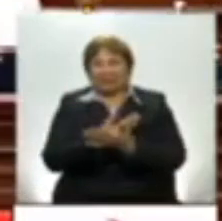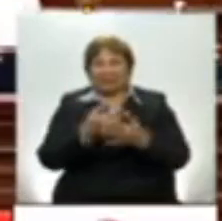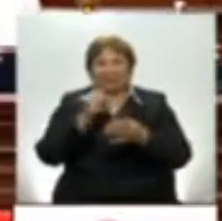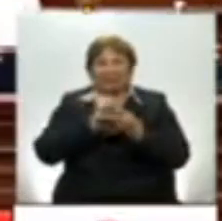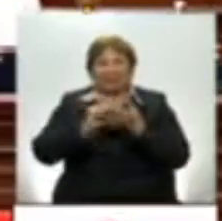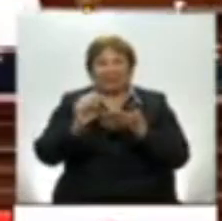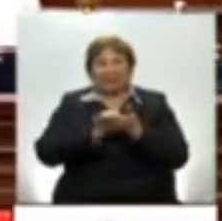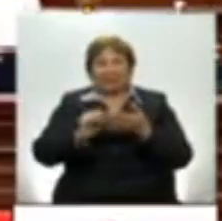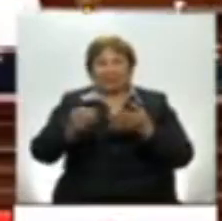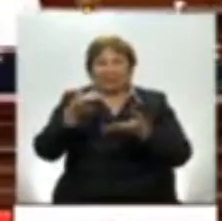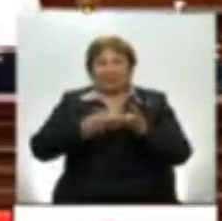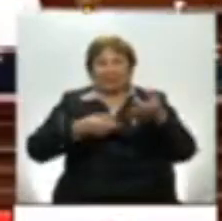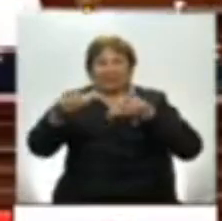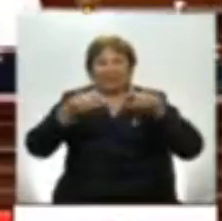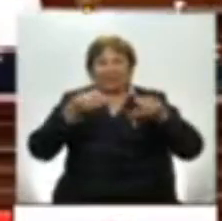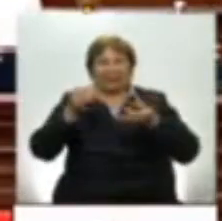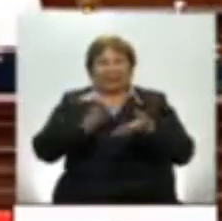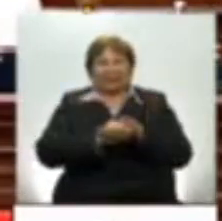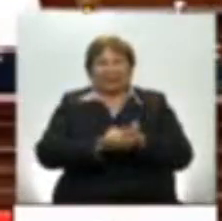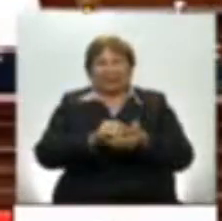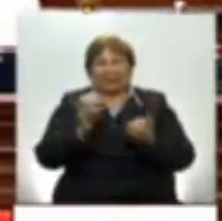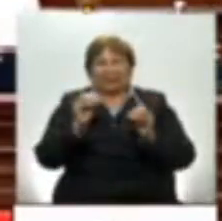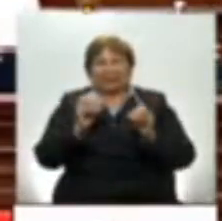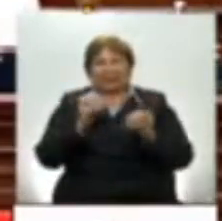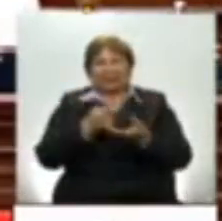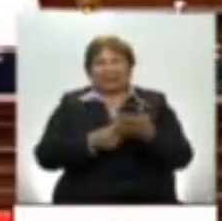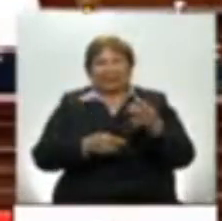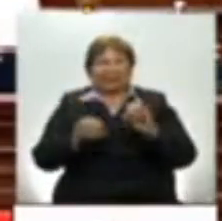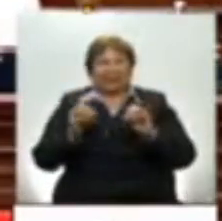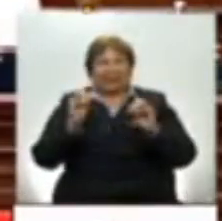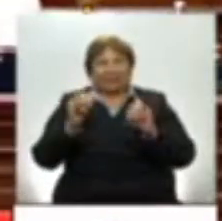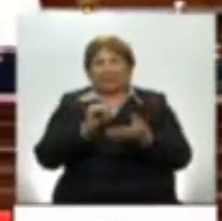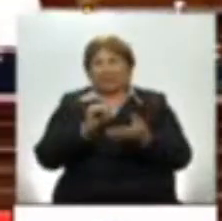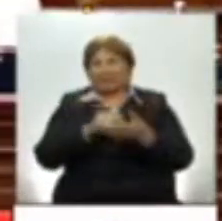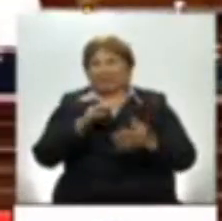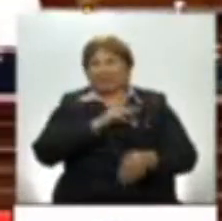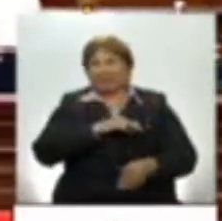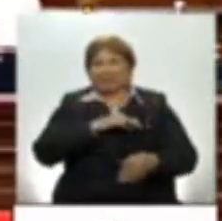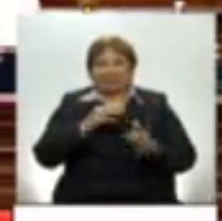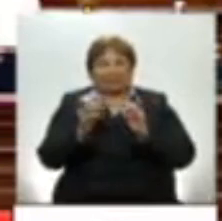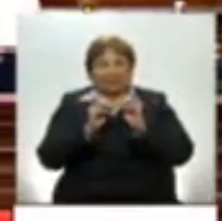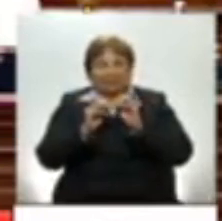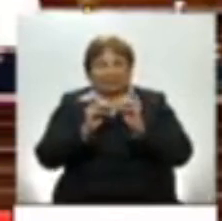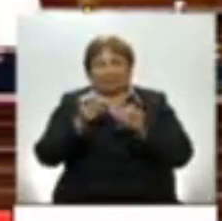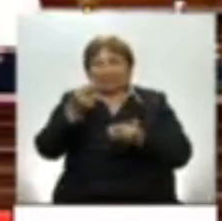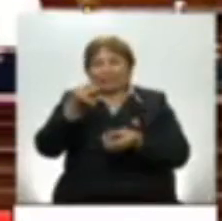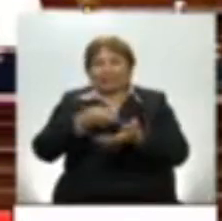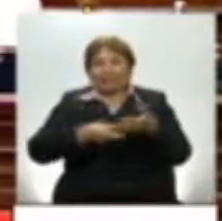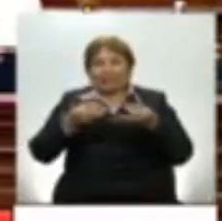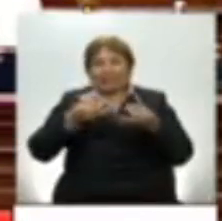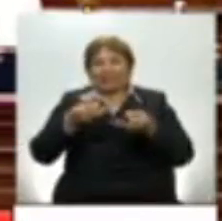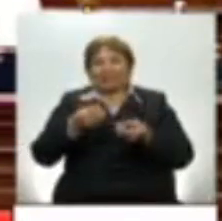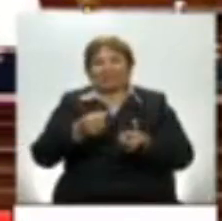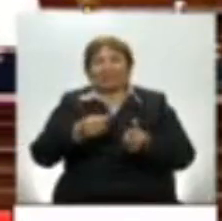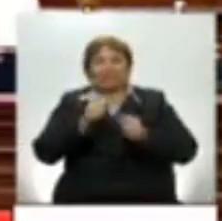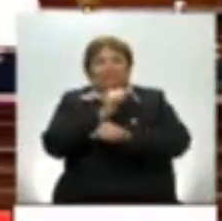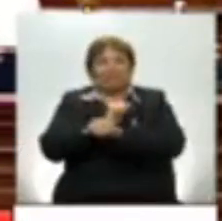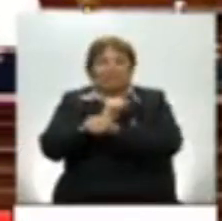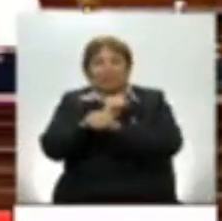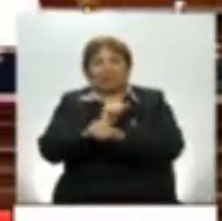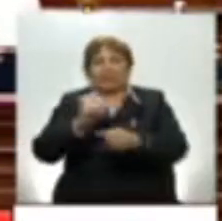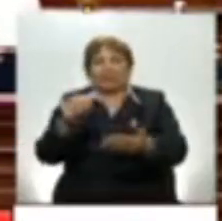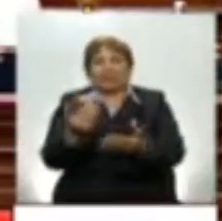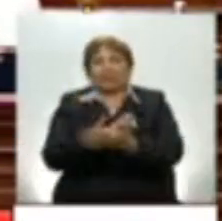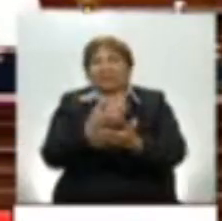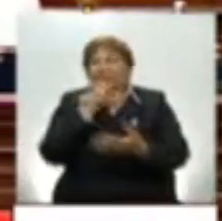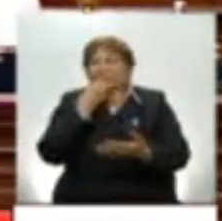sistema económico de gestión social no basado en la misión de regulada de la moneda fiduciaria o esclavitud moderna,